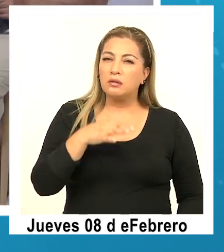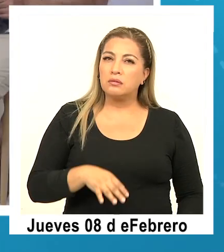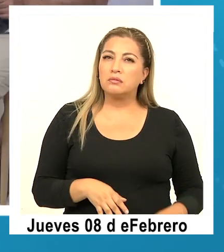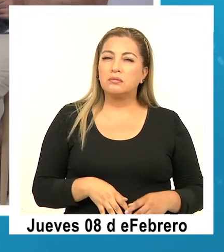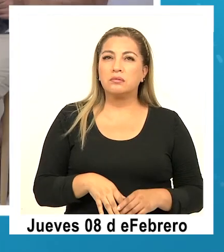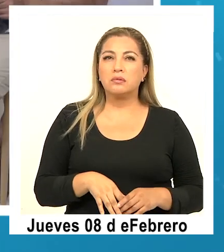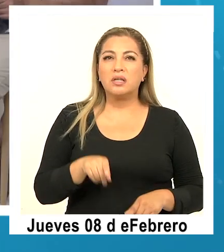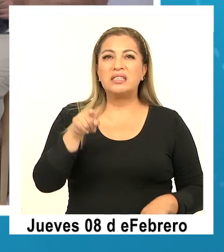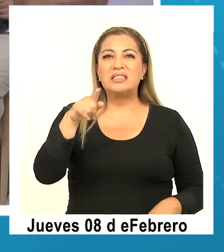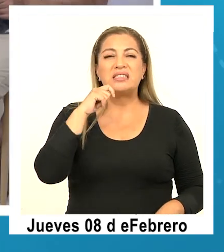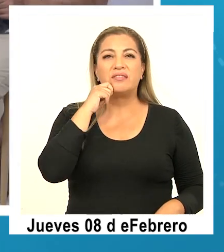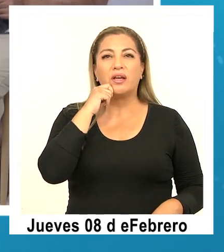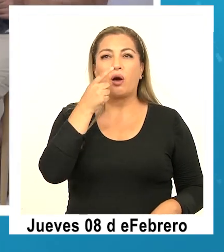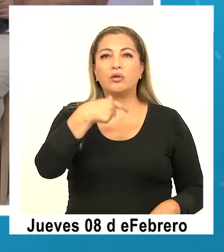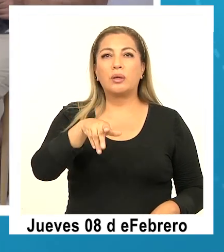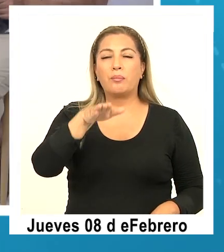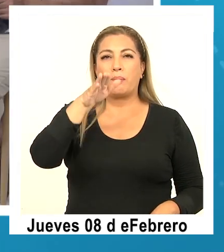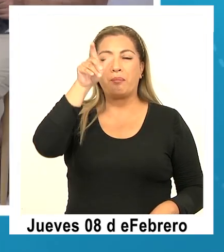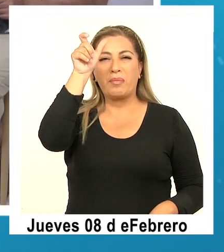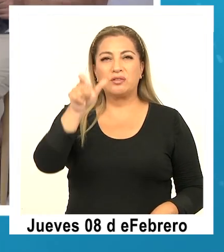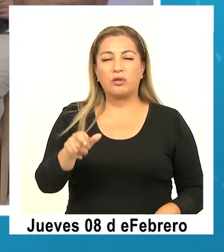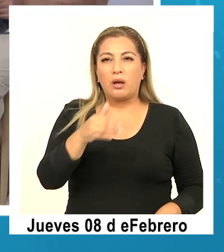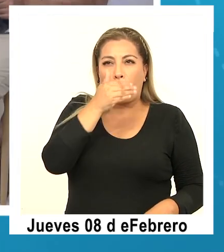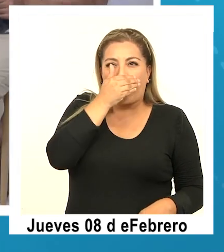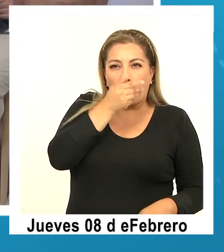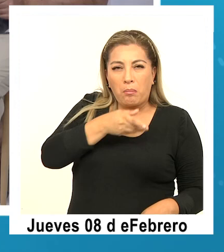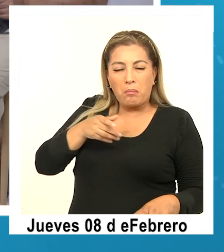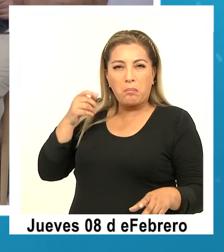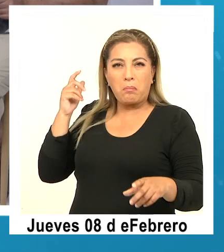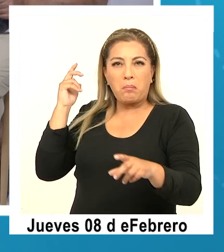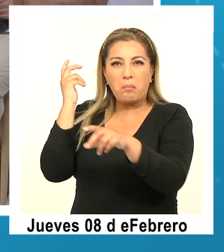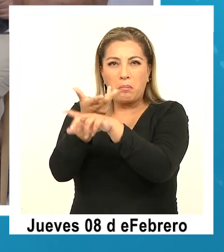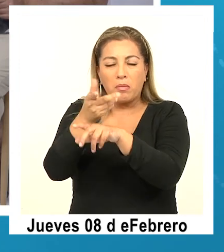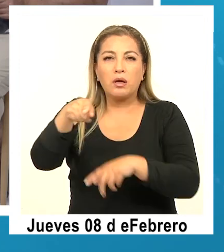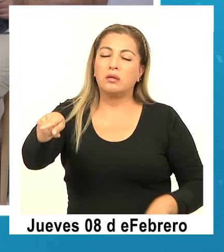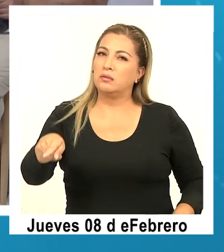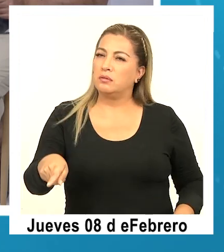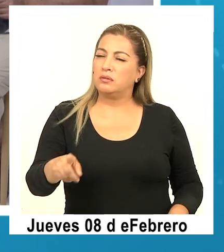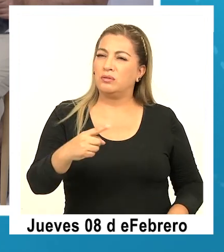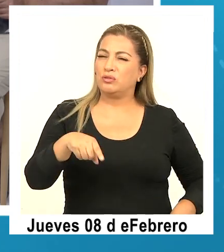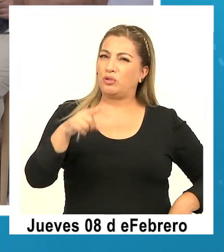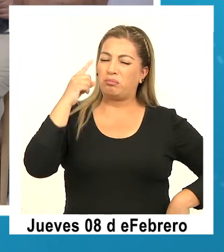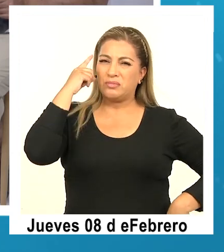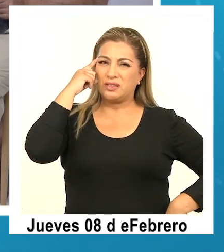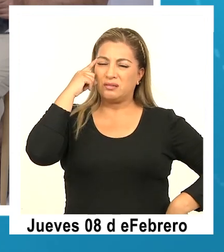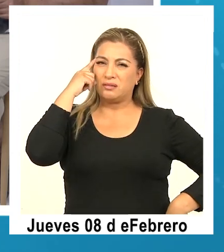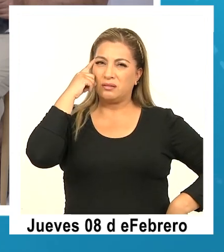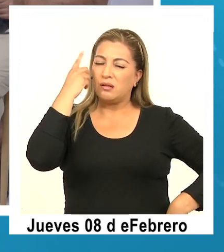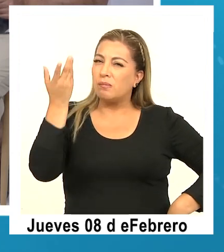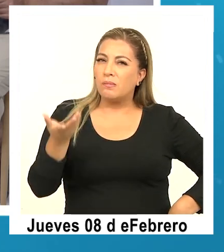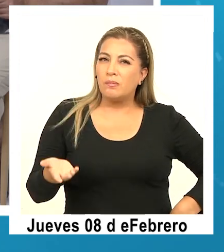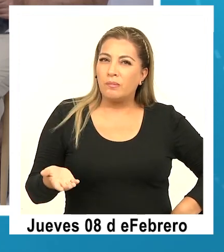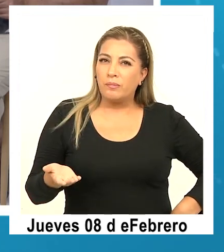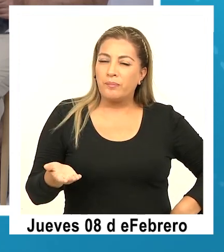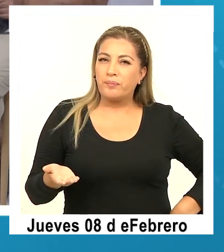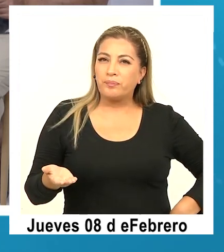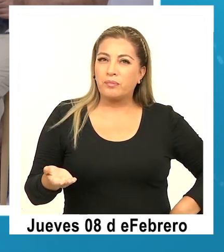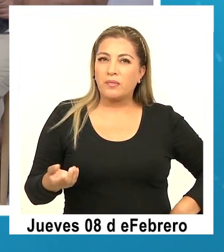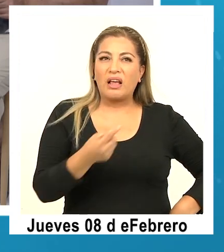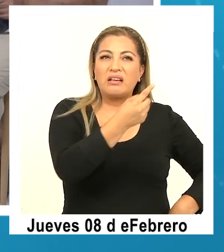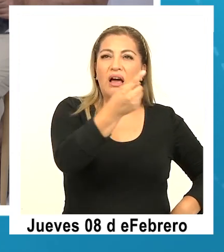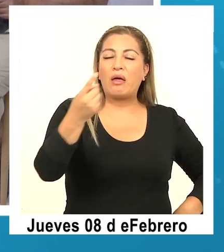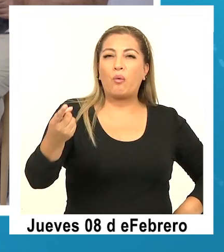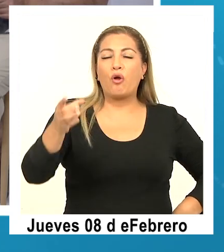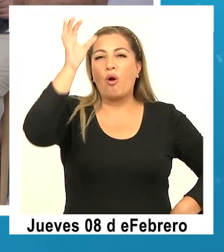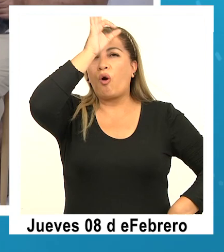donde dice que esto fue un atentado. Entonces yo digo, ¿cómo cada uno va a hablar lo que